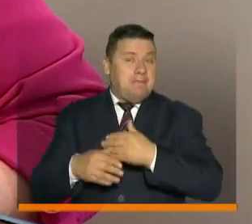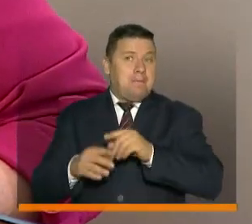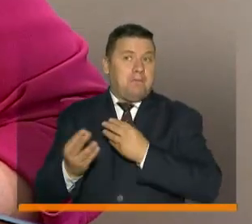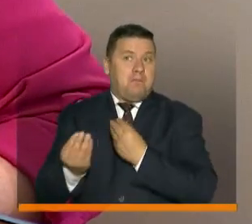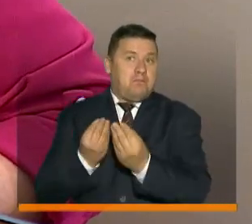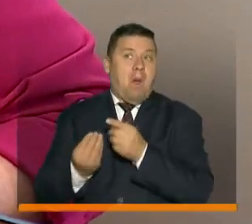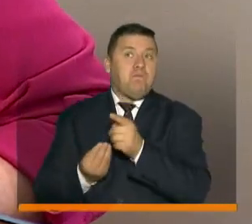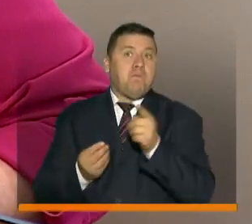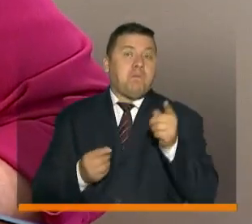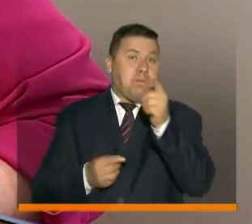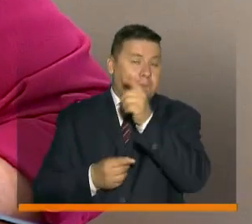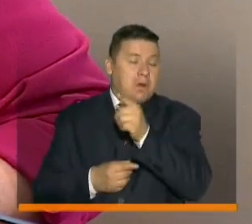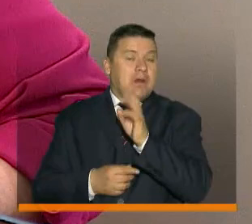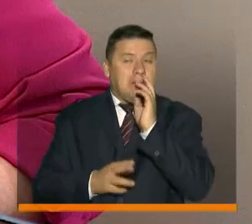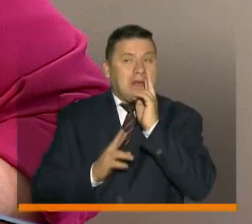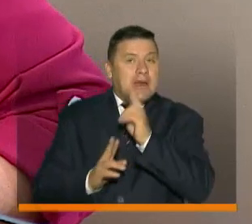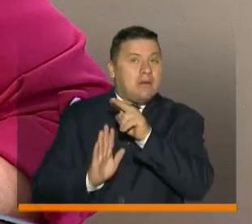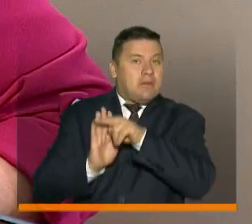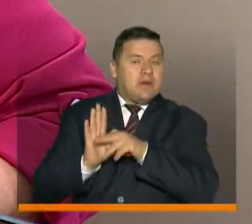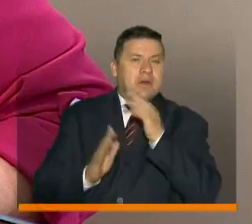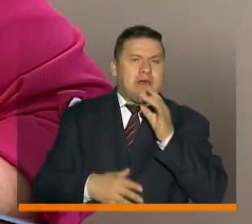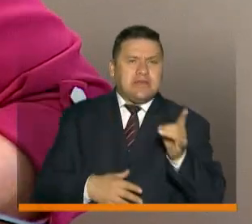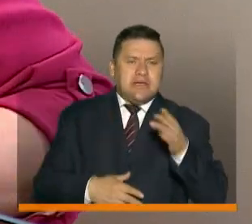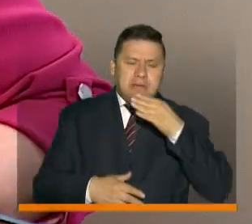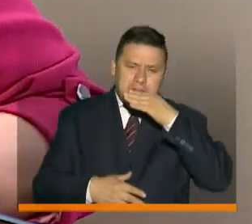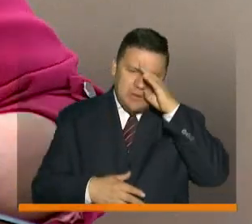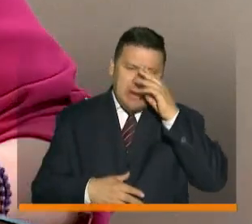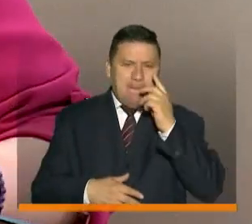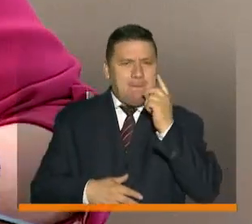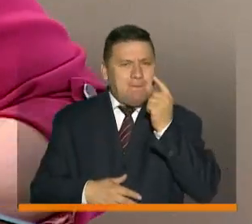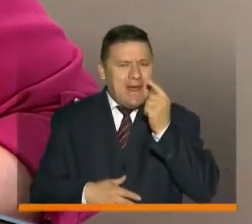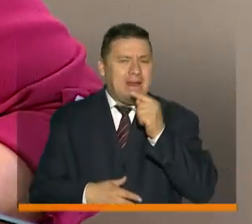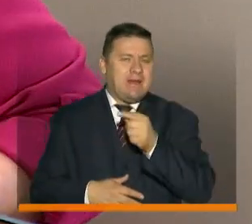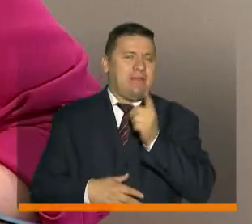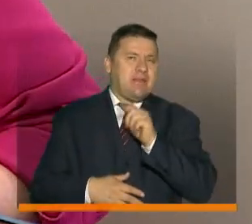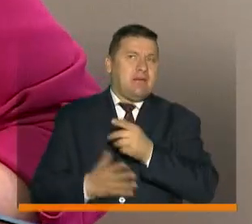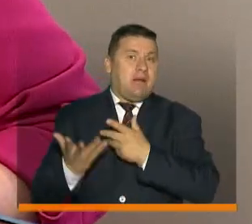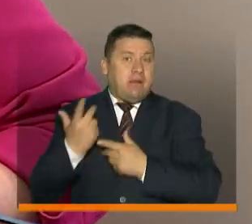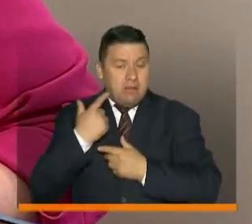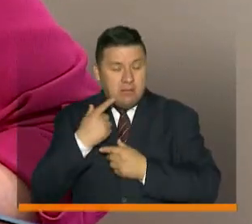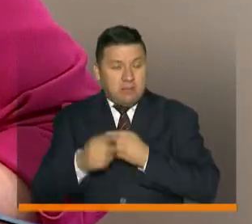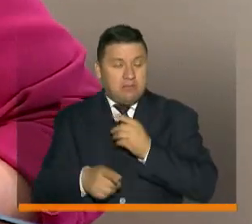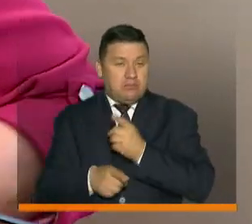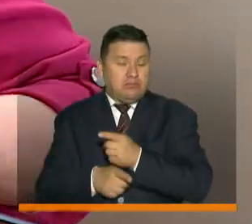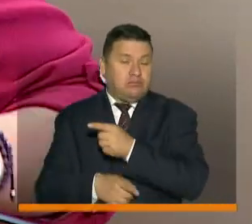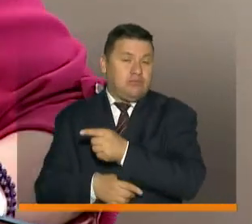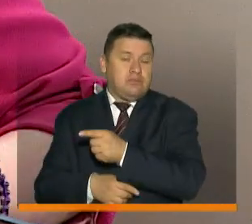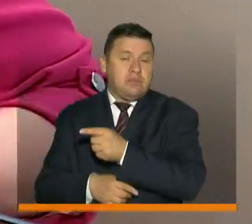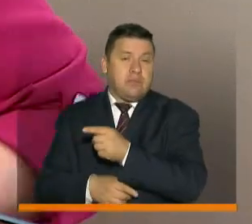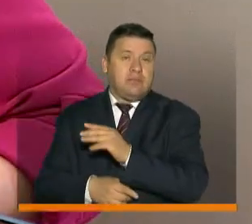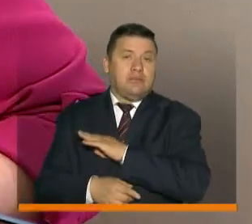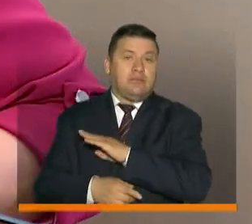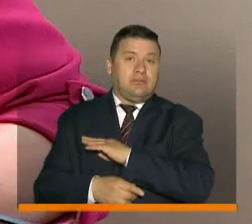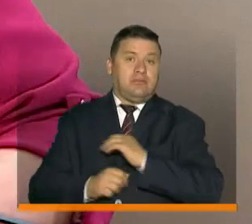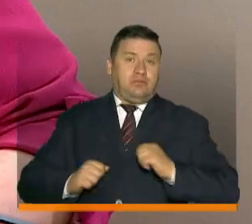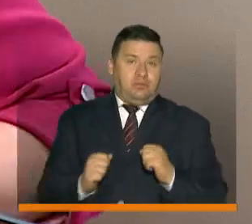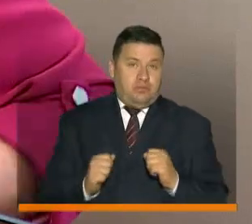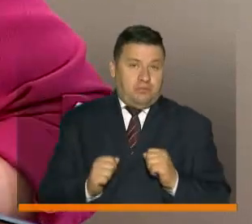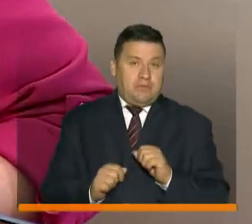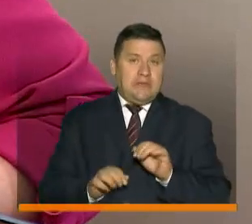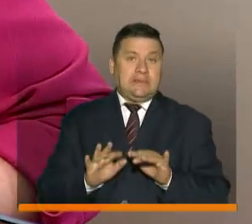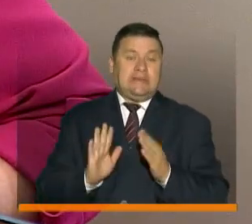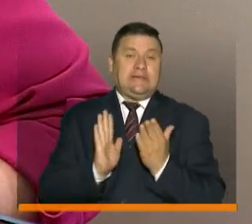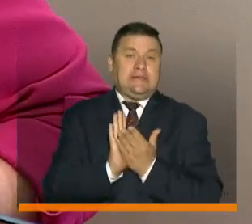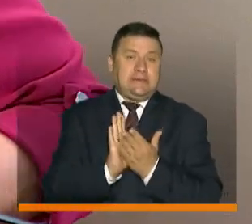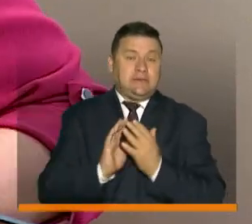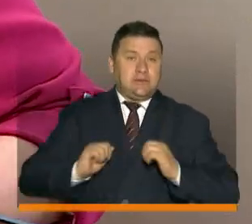de alternancia, reconocer los procesos de Chía, de Medellín, de Pereira, la noticia también, presidente, que daba la Alcaldía de Bogotá, la Secretaría